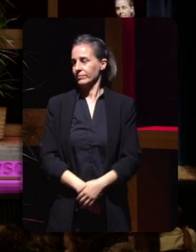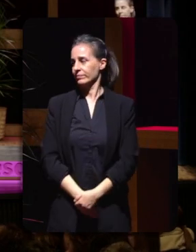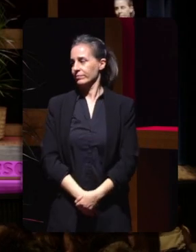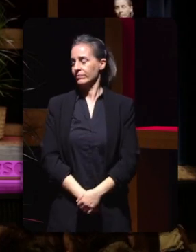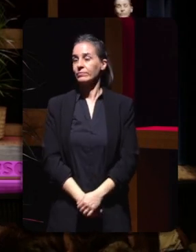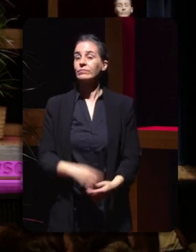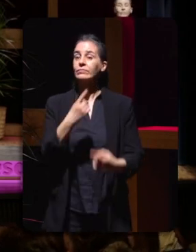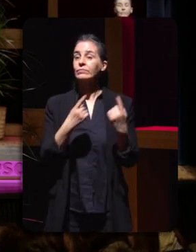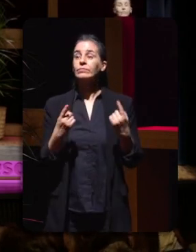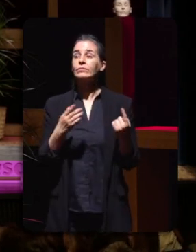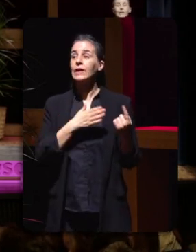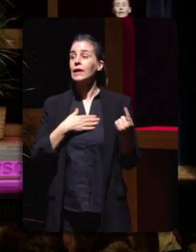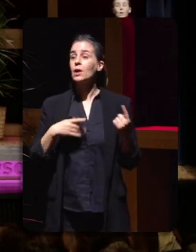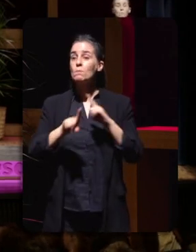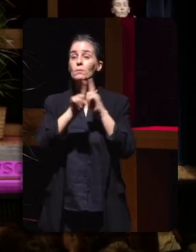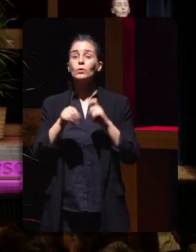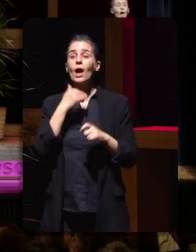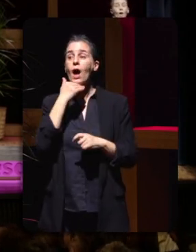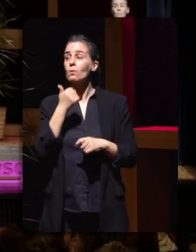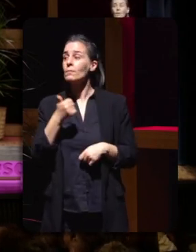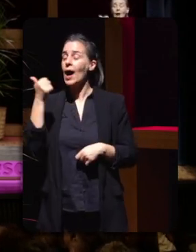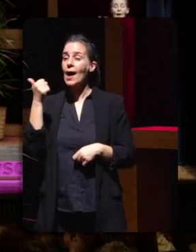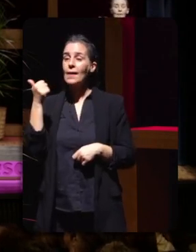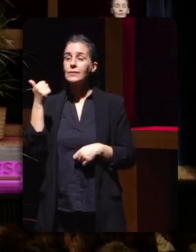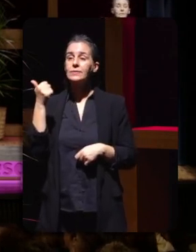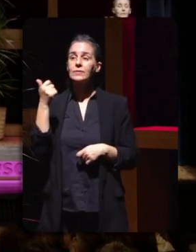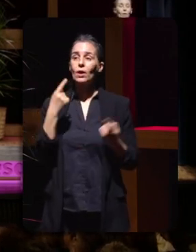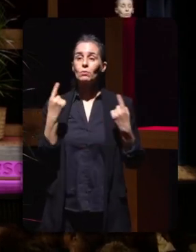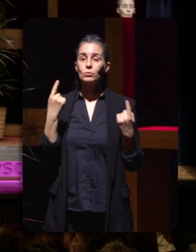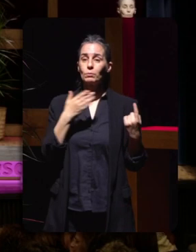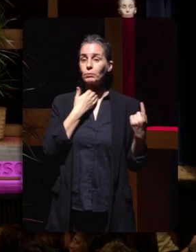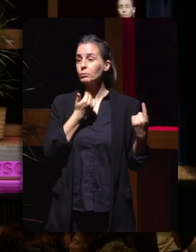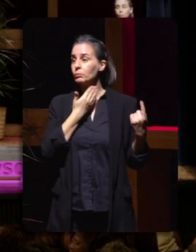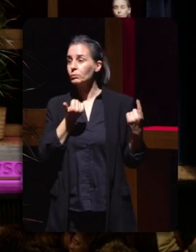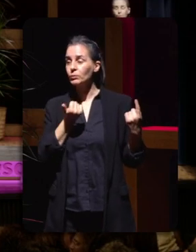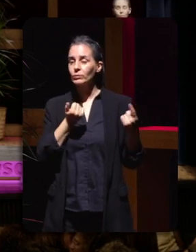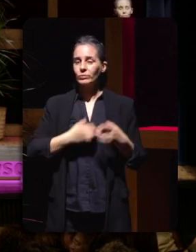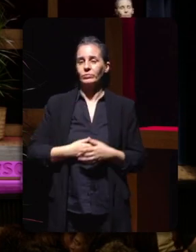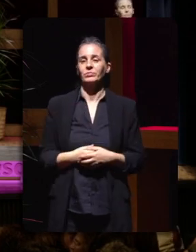alguien más podemos permitirnos una más si alguien le apetece preguntarle algo a Nuria